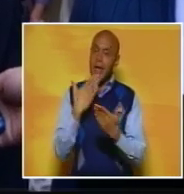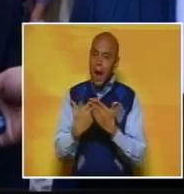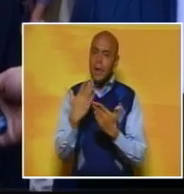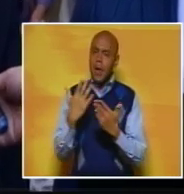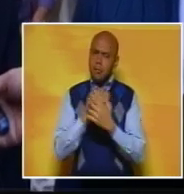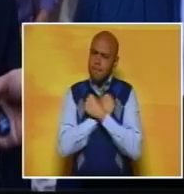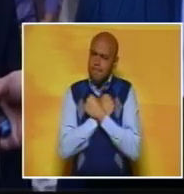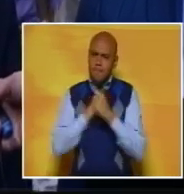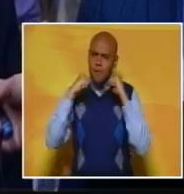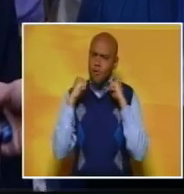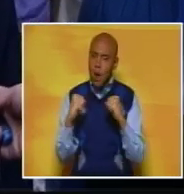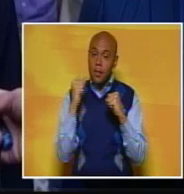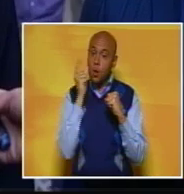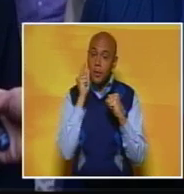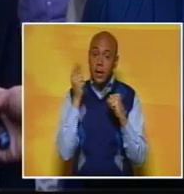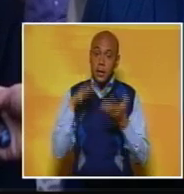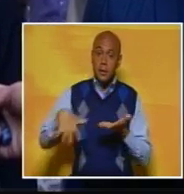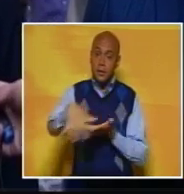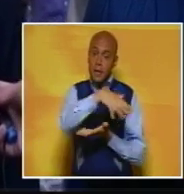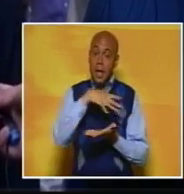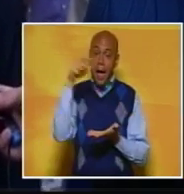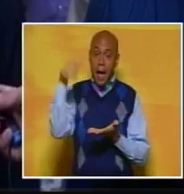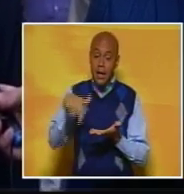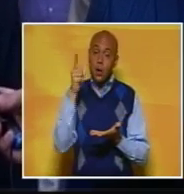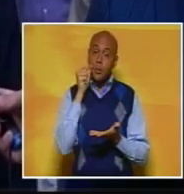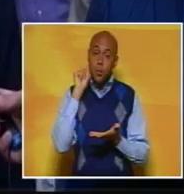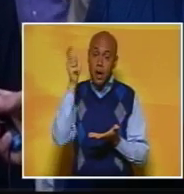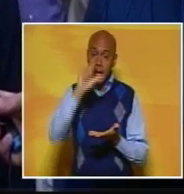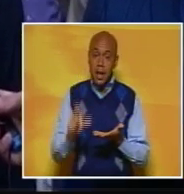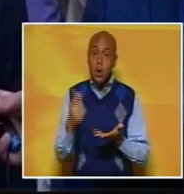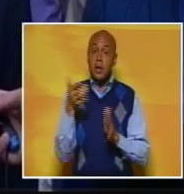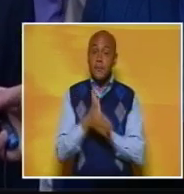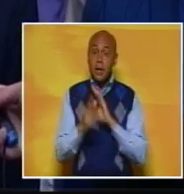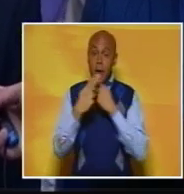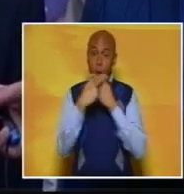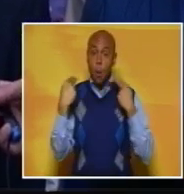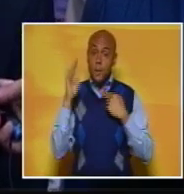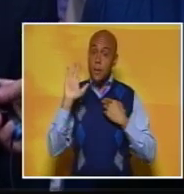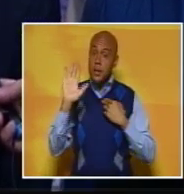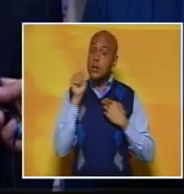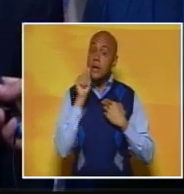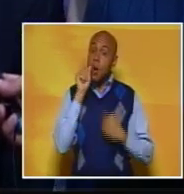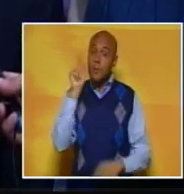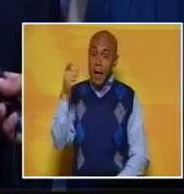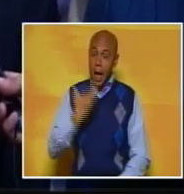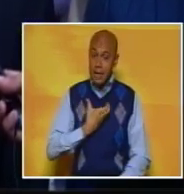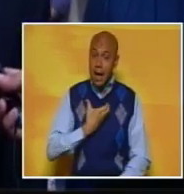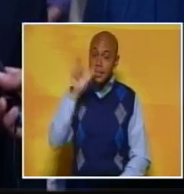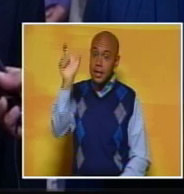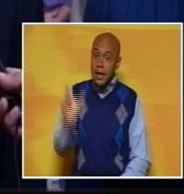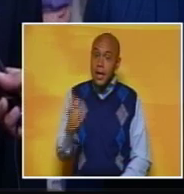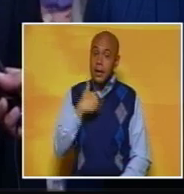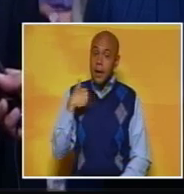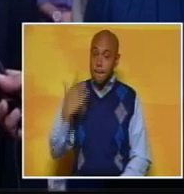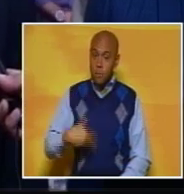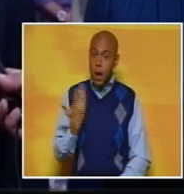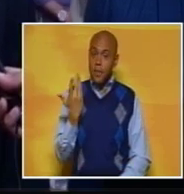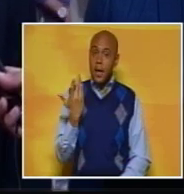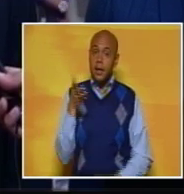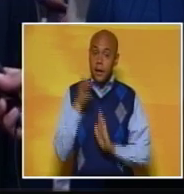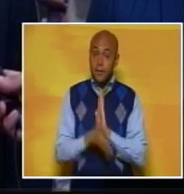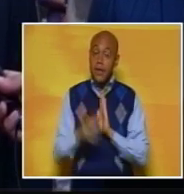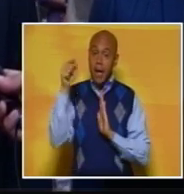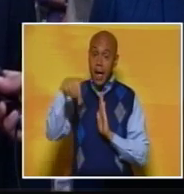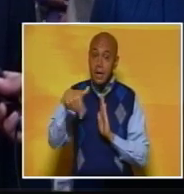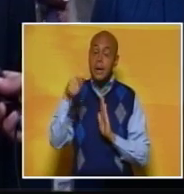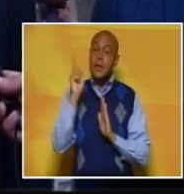nombre de todos los italianos de esta hermosísima ciudad el compromiso del señor alcalde para que podamos también tener en esta